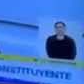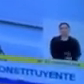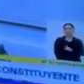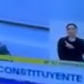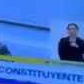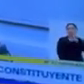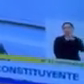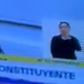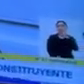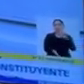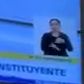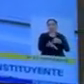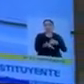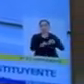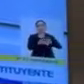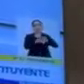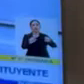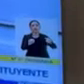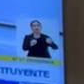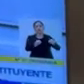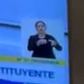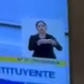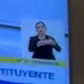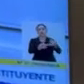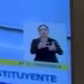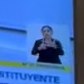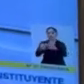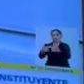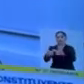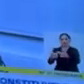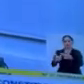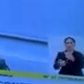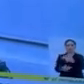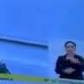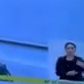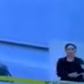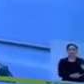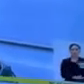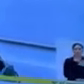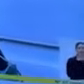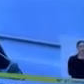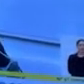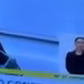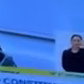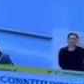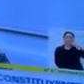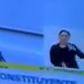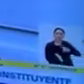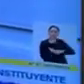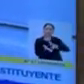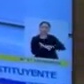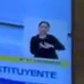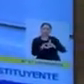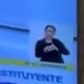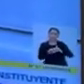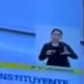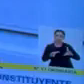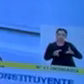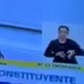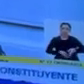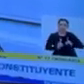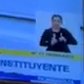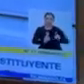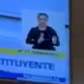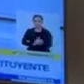que apoya a las personas con fibromialgia, esta enfermedad que afecta al músculo esquelético en general, pero